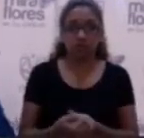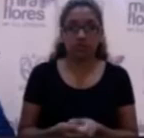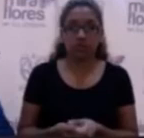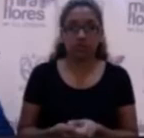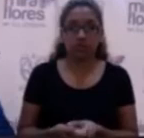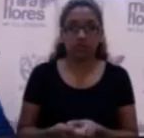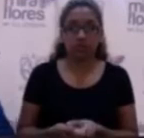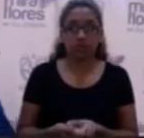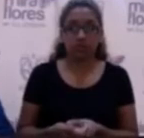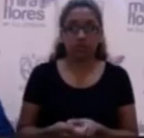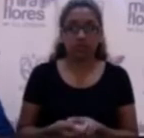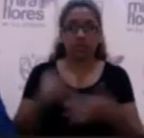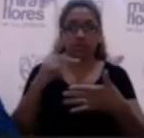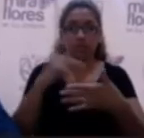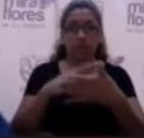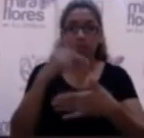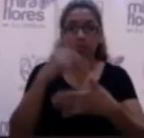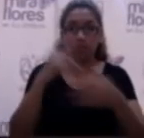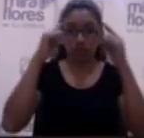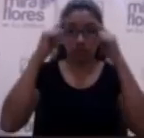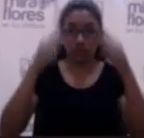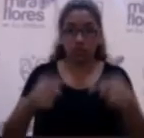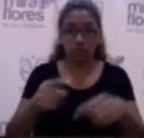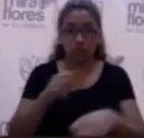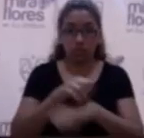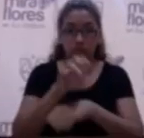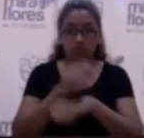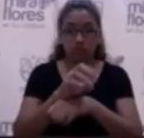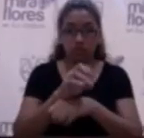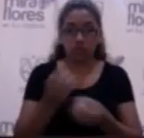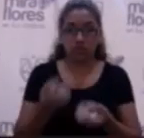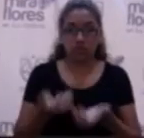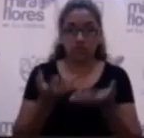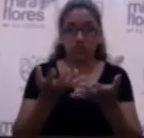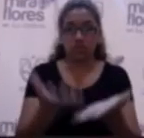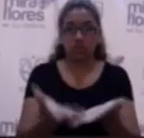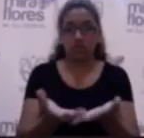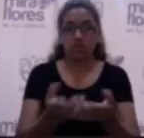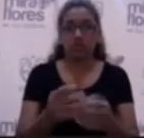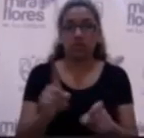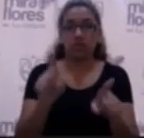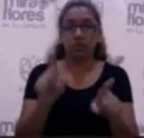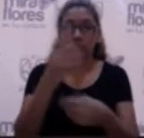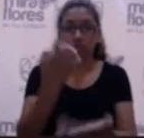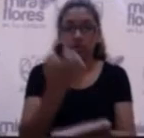momentos. No tenemos informes, vamos a lo que es orden del día.